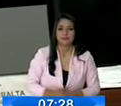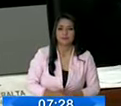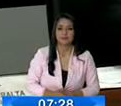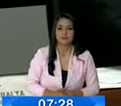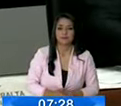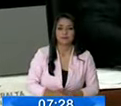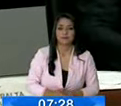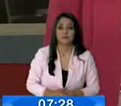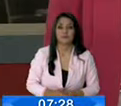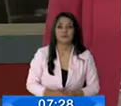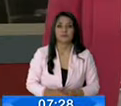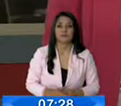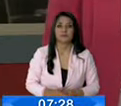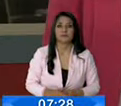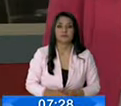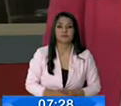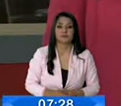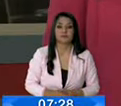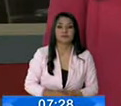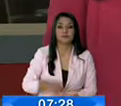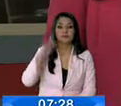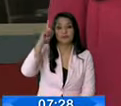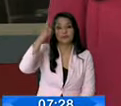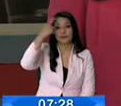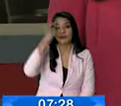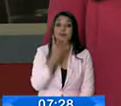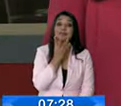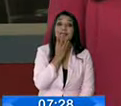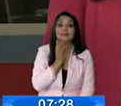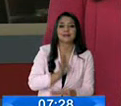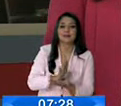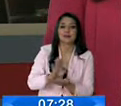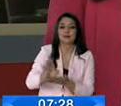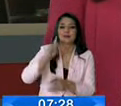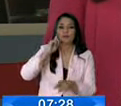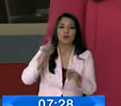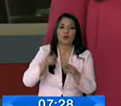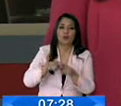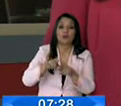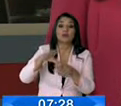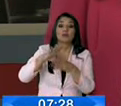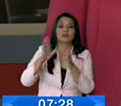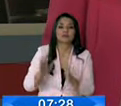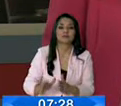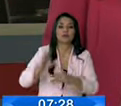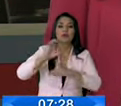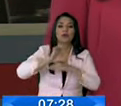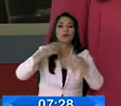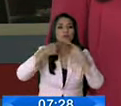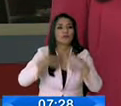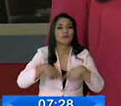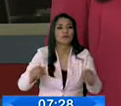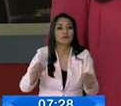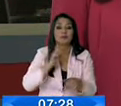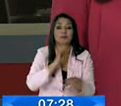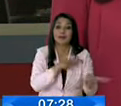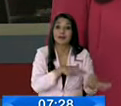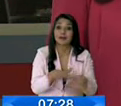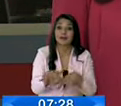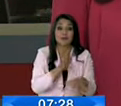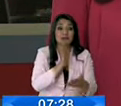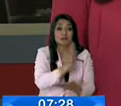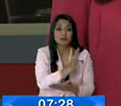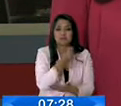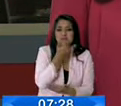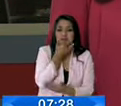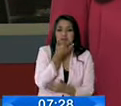Urbe. El gobierno israelí rechaza el comunicado de prensa de la Cancillería ecuatoriana que cuestiona el accionar de esta nación tras